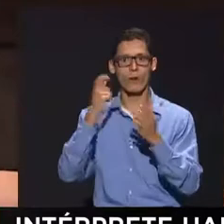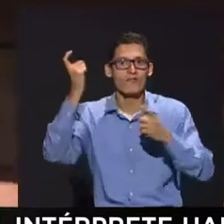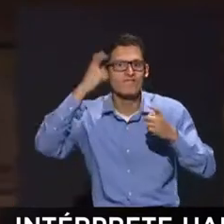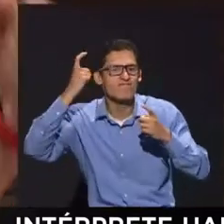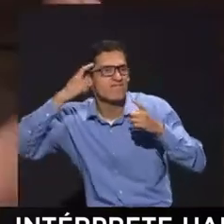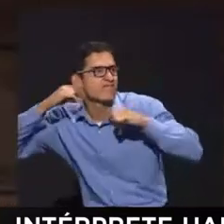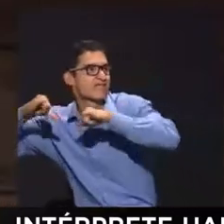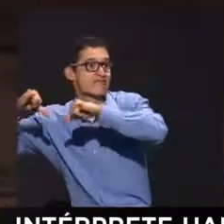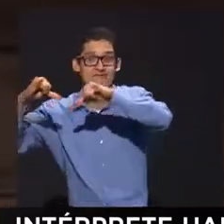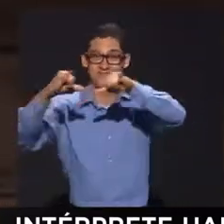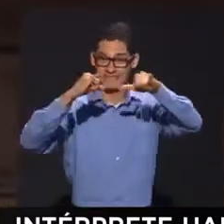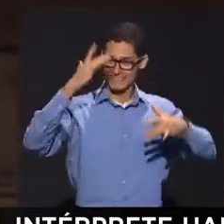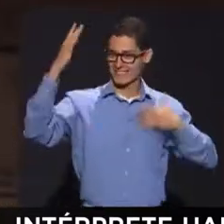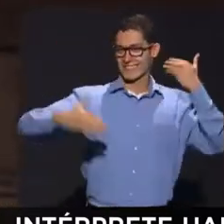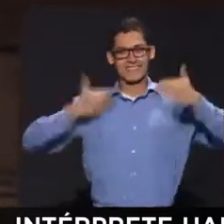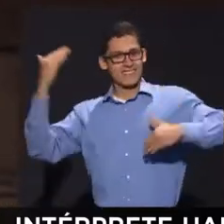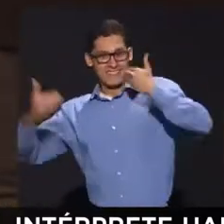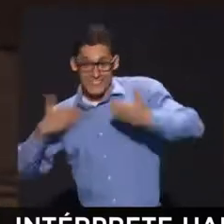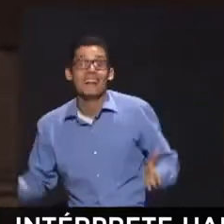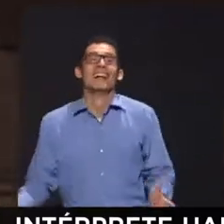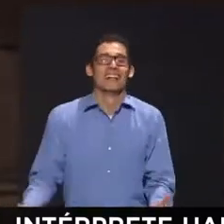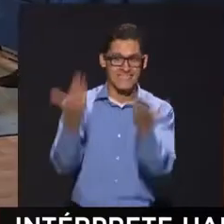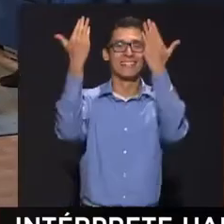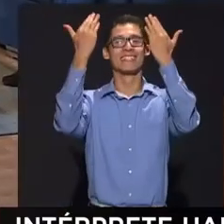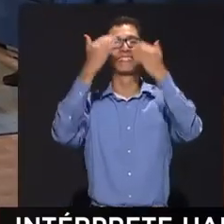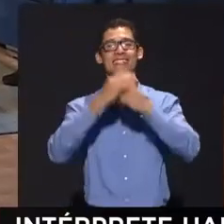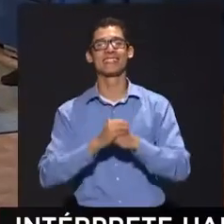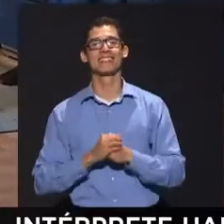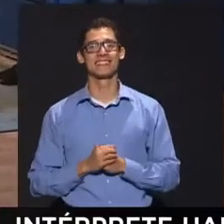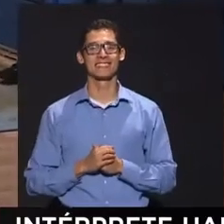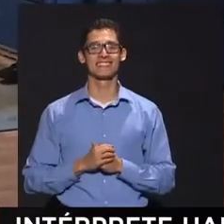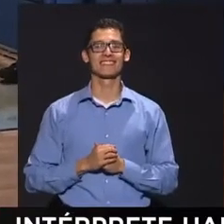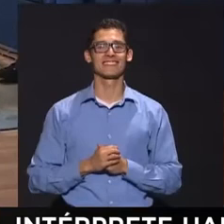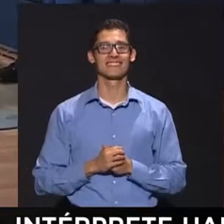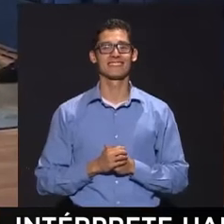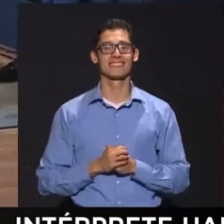pa' todo y alegría, esa es la cita.